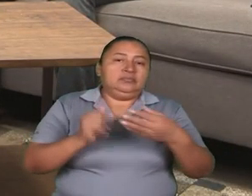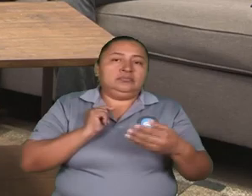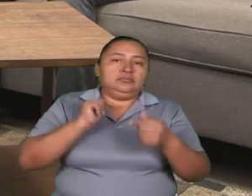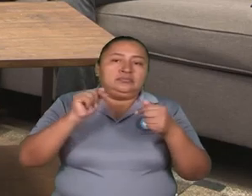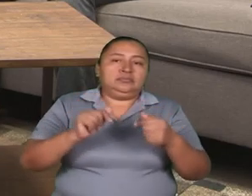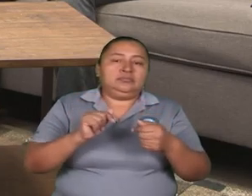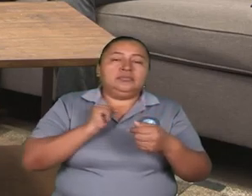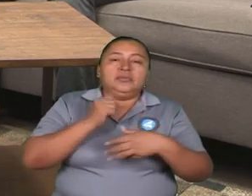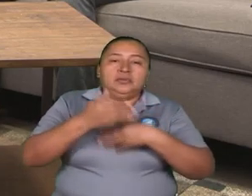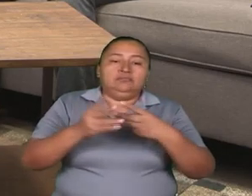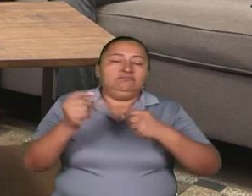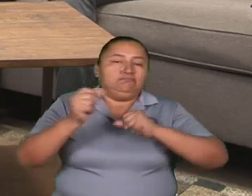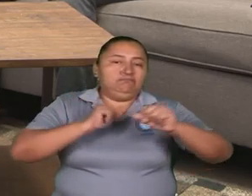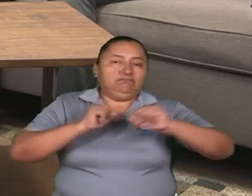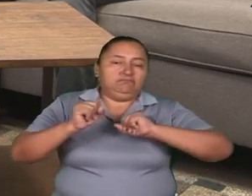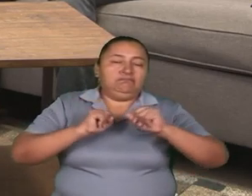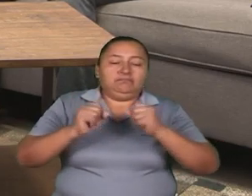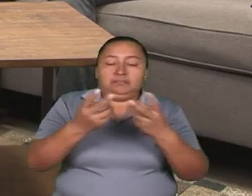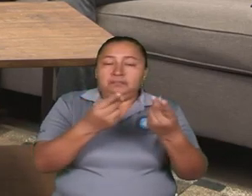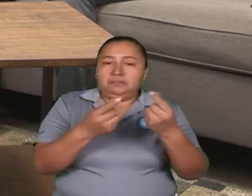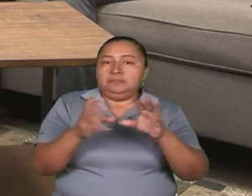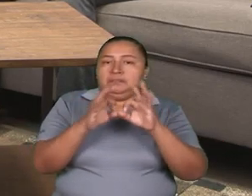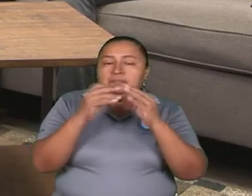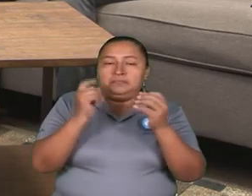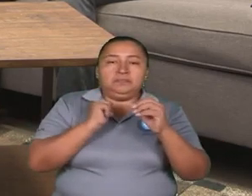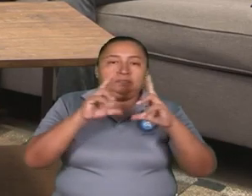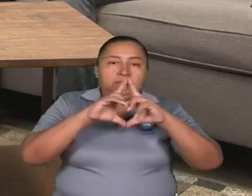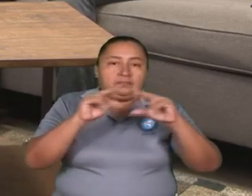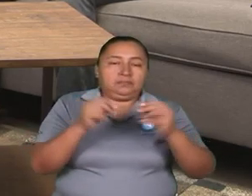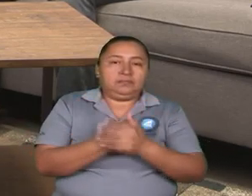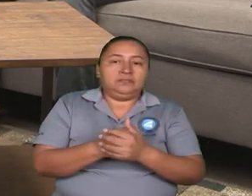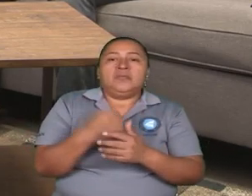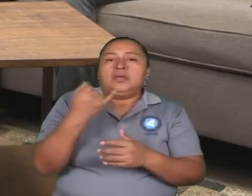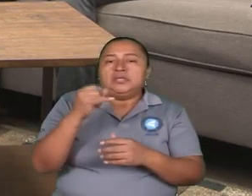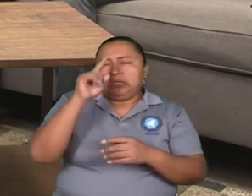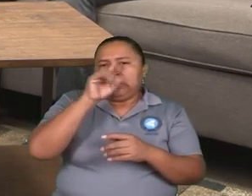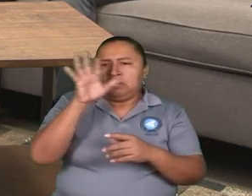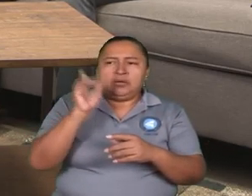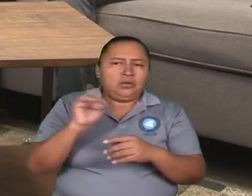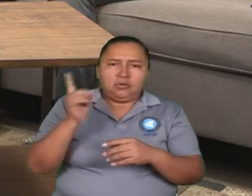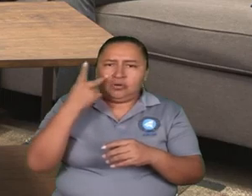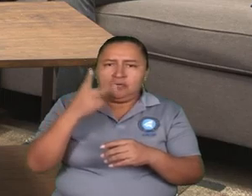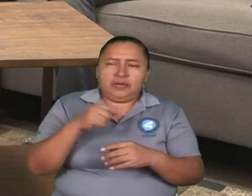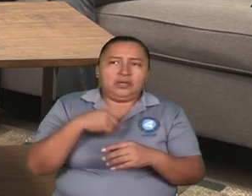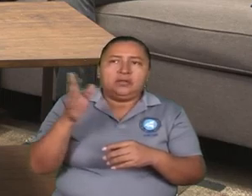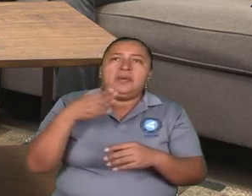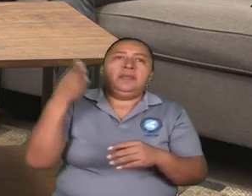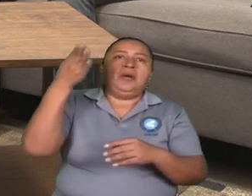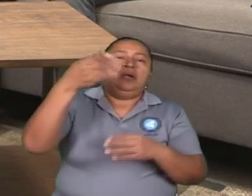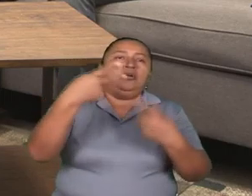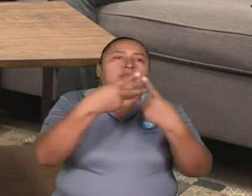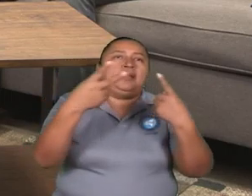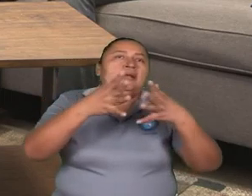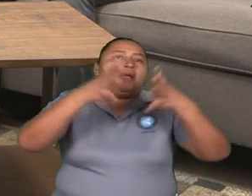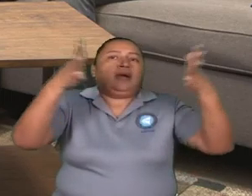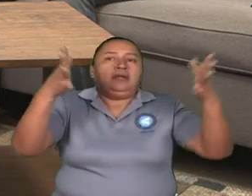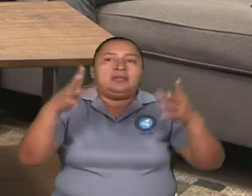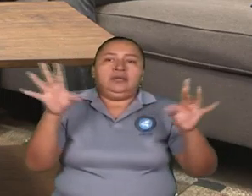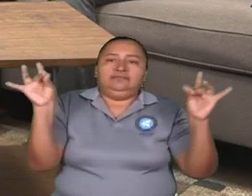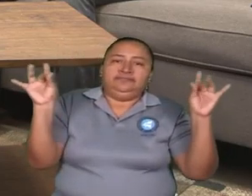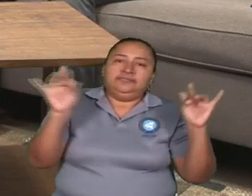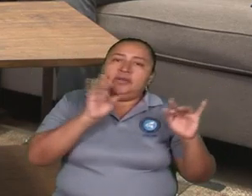ustedes salen con su familia, le van a comprar el raspado, le van a ir a comprar un almuerzo. ¿A quién